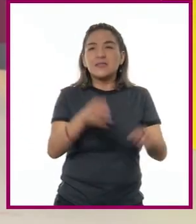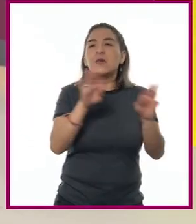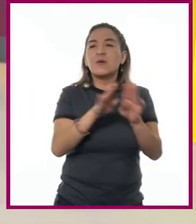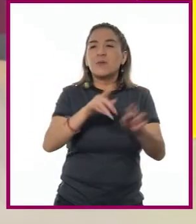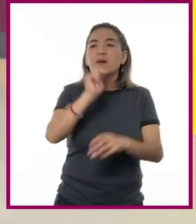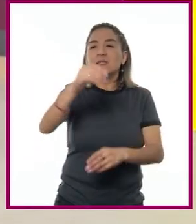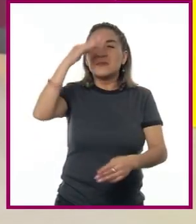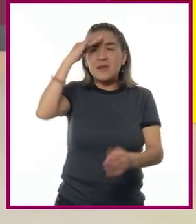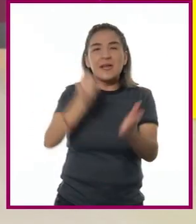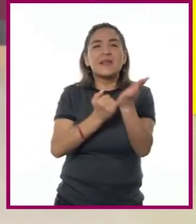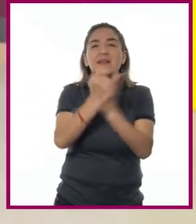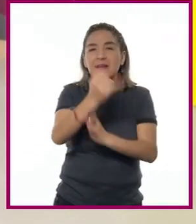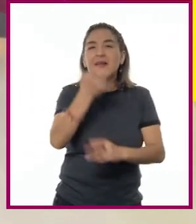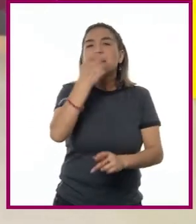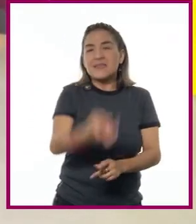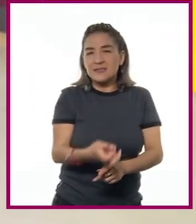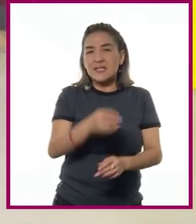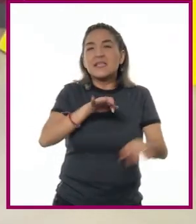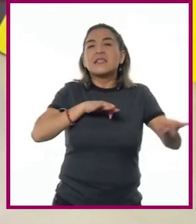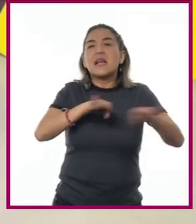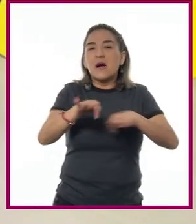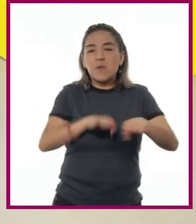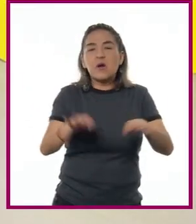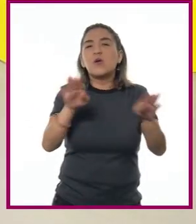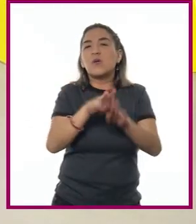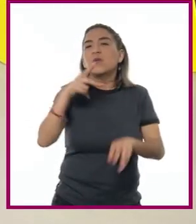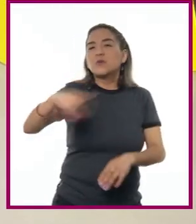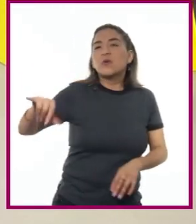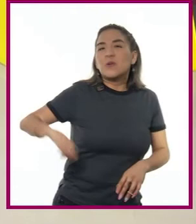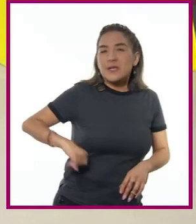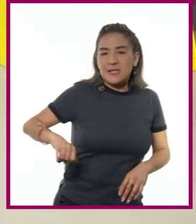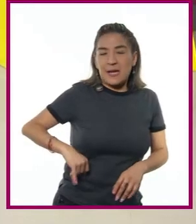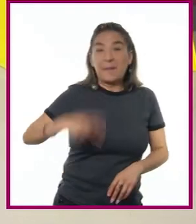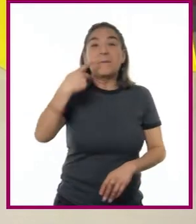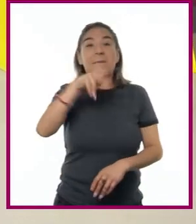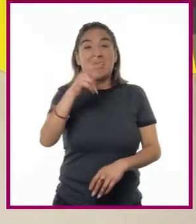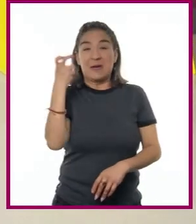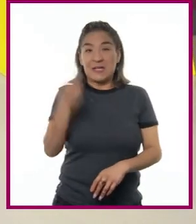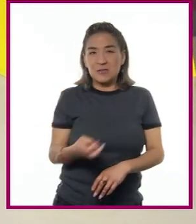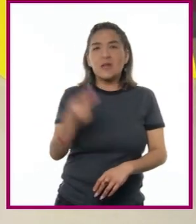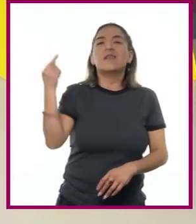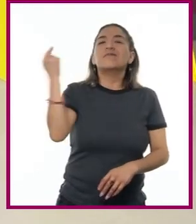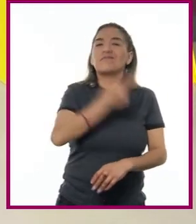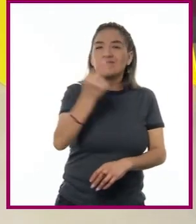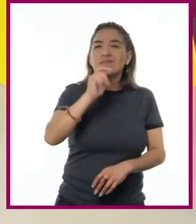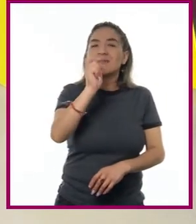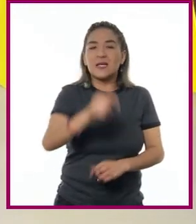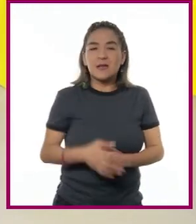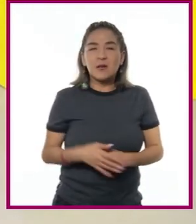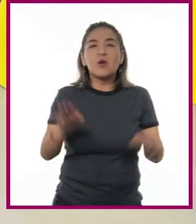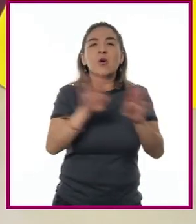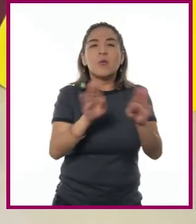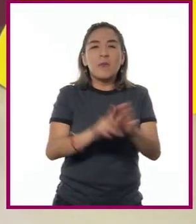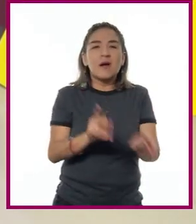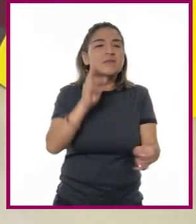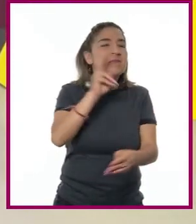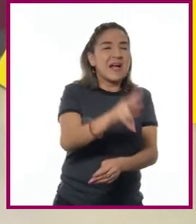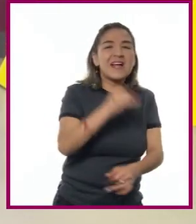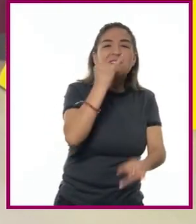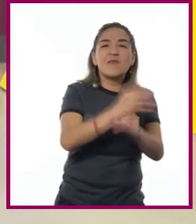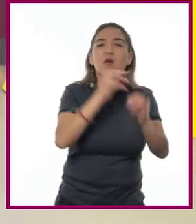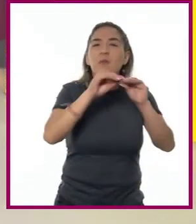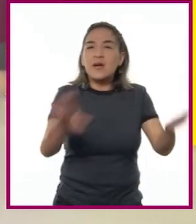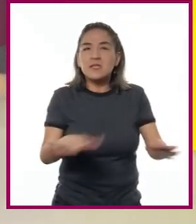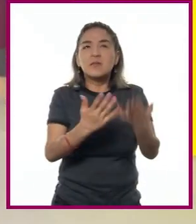de decisiones de los asuntos que son de su interés, pero para ello se necesita acceso a la información.